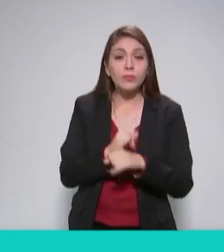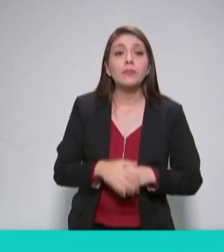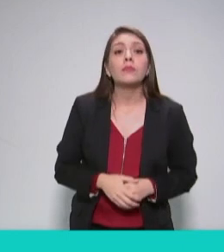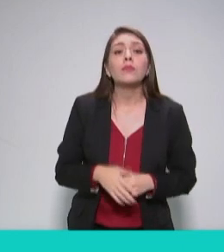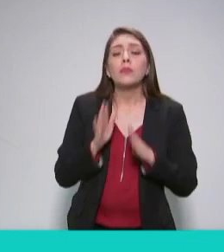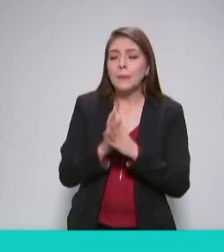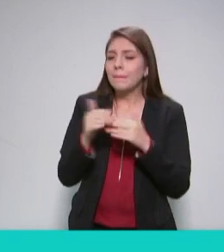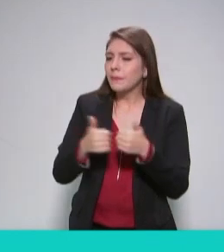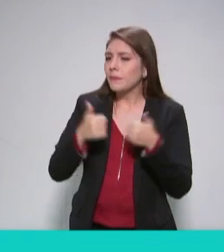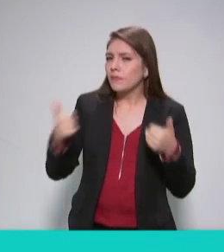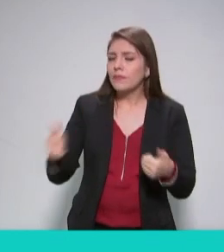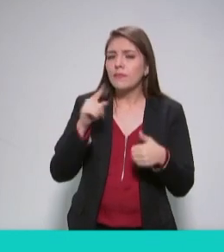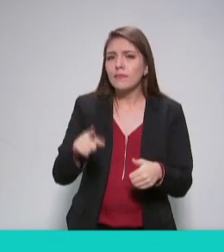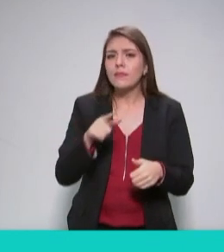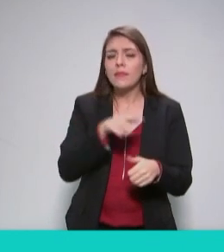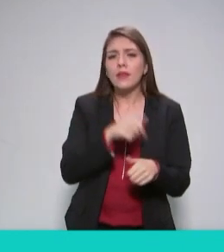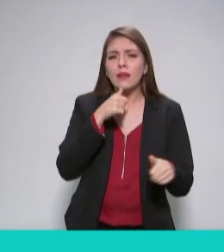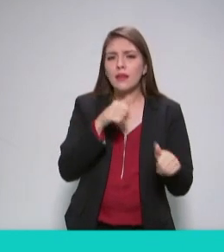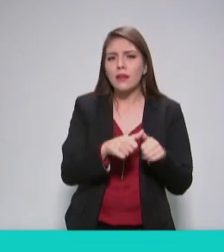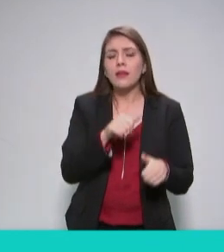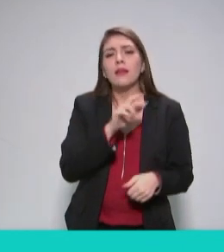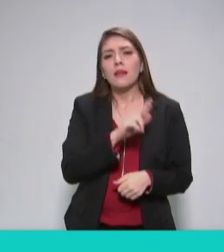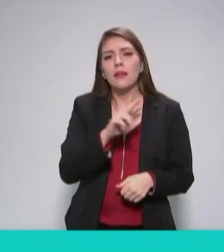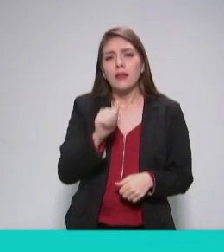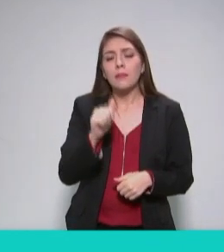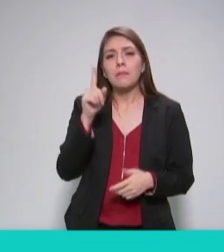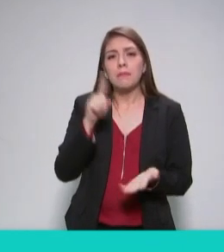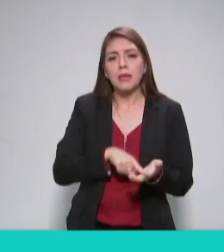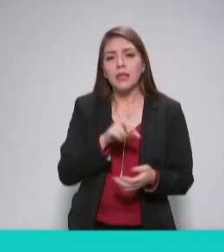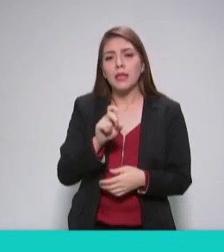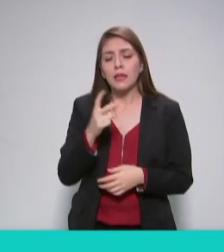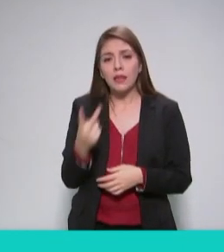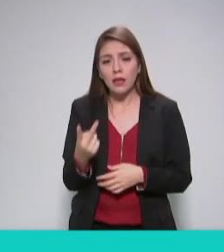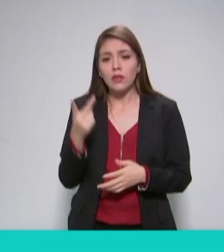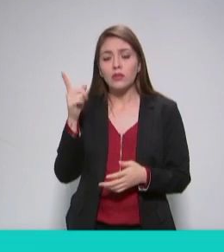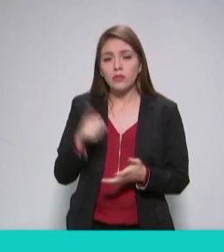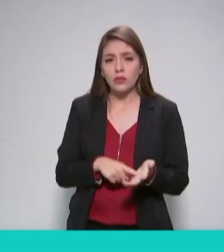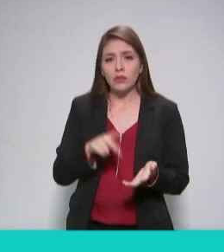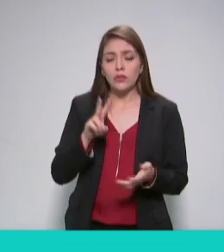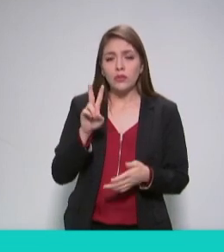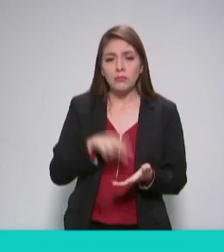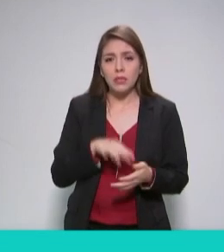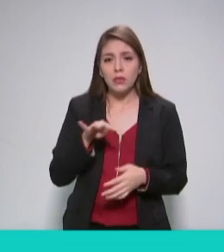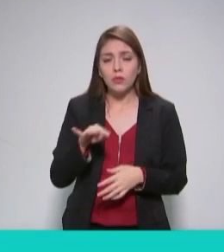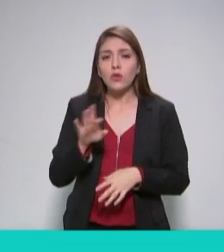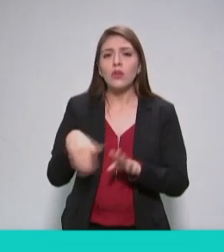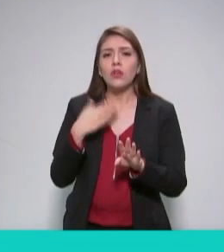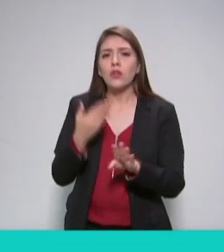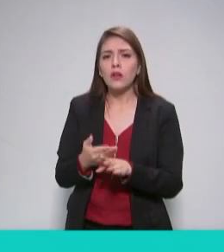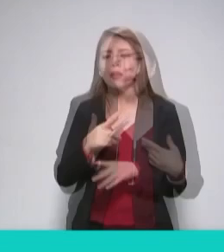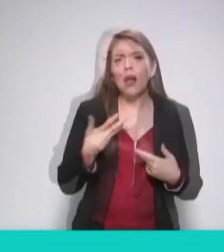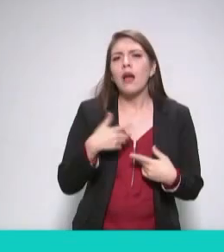documentos vinculados a estos celebrado con grupo fertinal y con pmx fertilizantes del pacífico' del 22 de diciembre